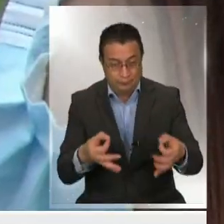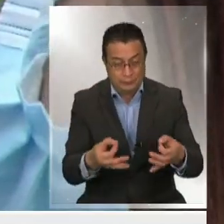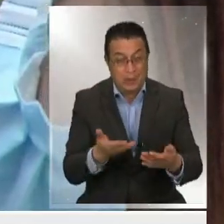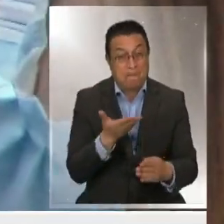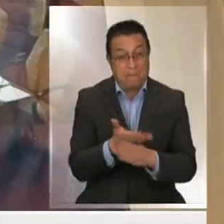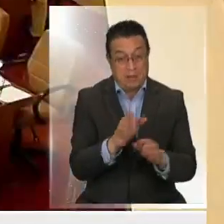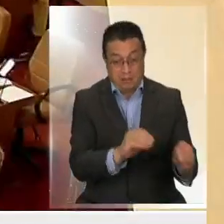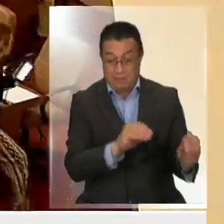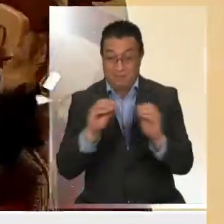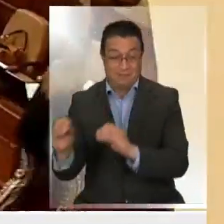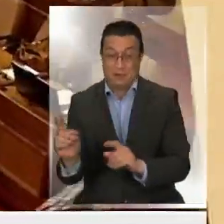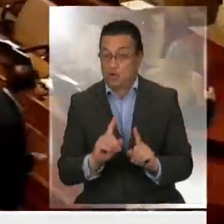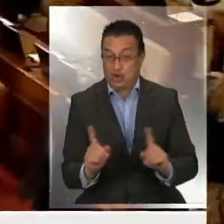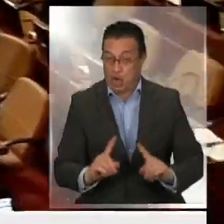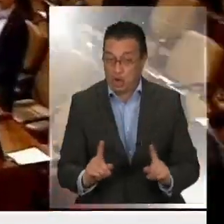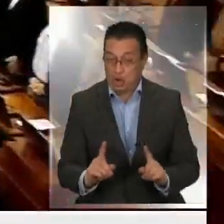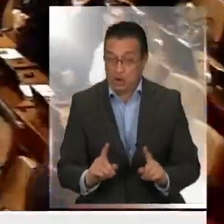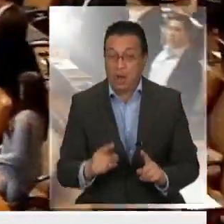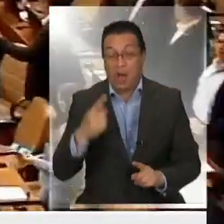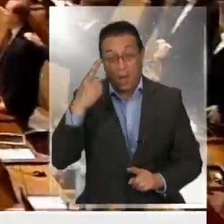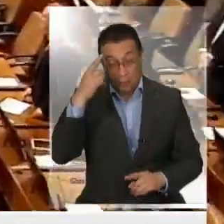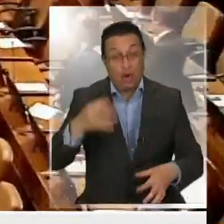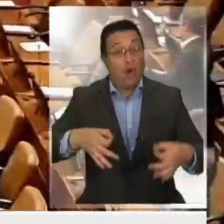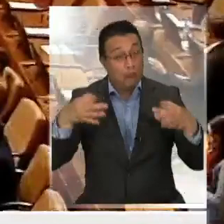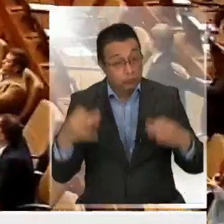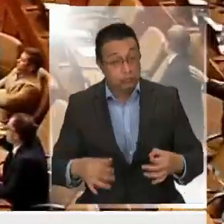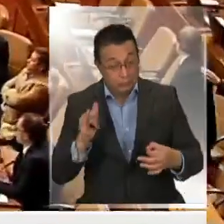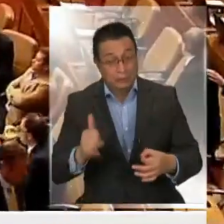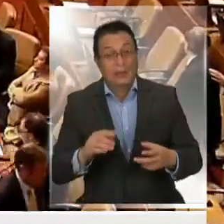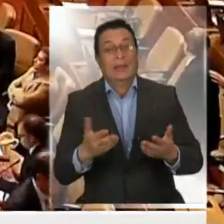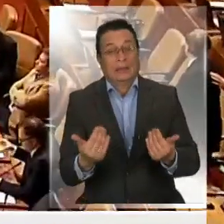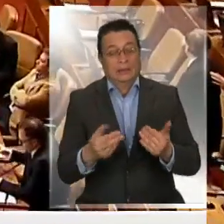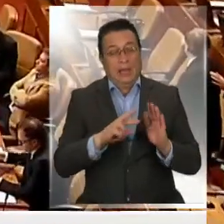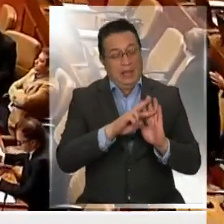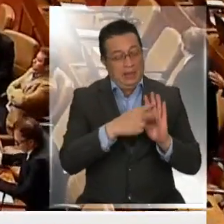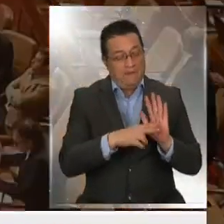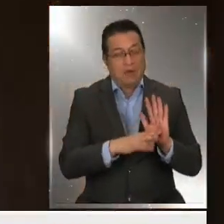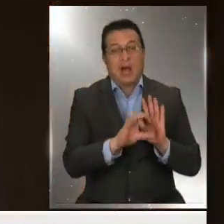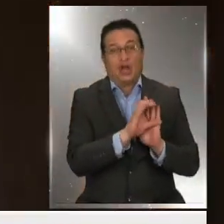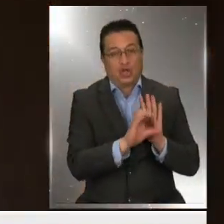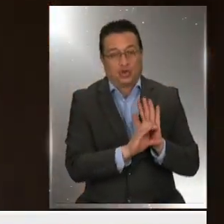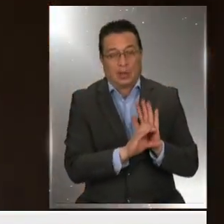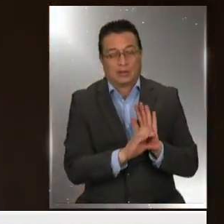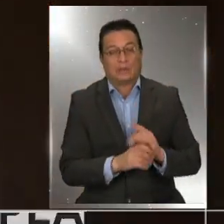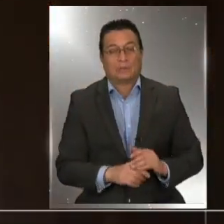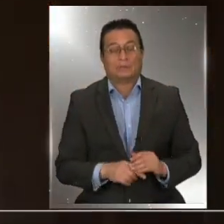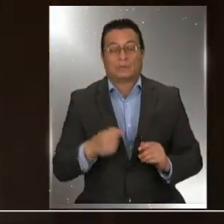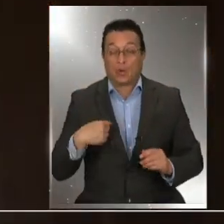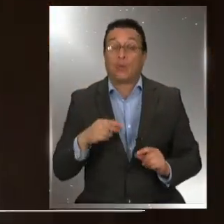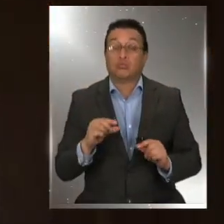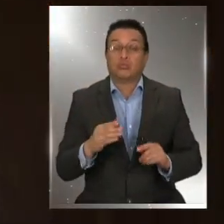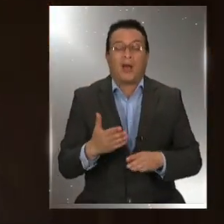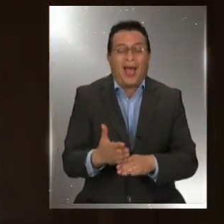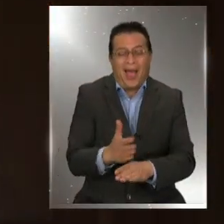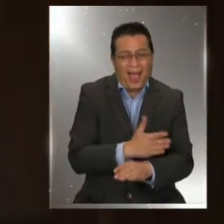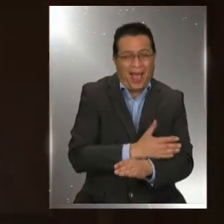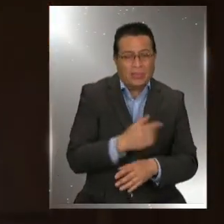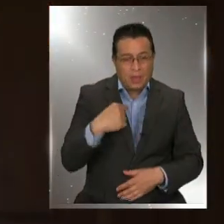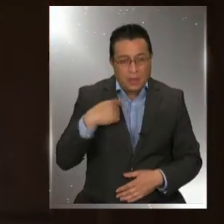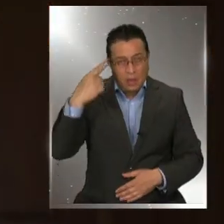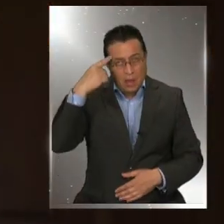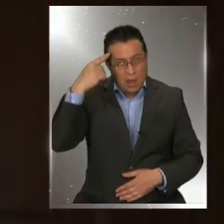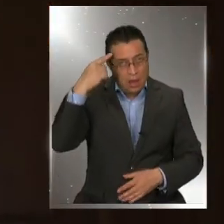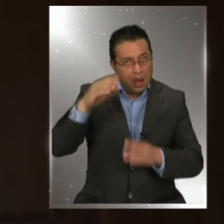los plazos. De concretarse, necesitaría una reforma constitucional. Creo que puede ser un poco apresurado pensar